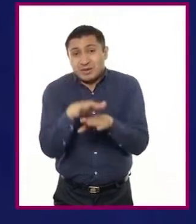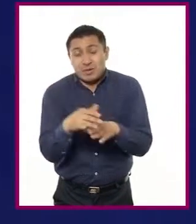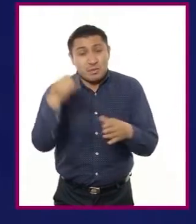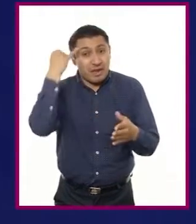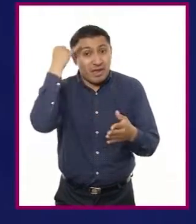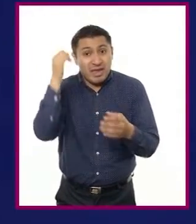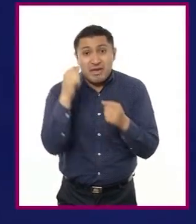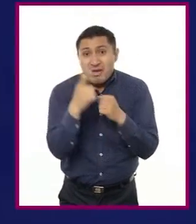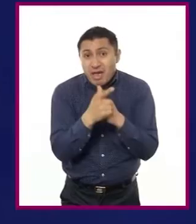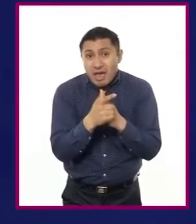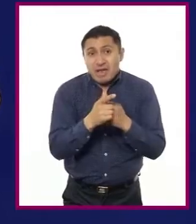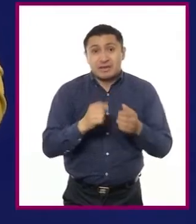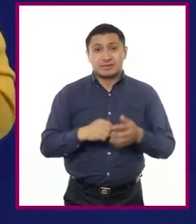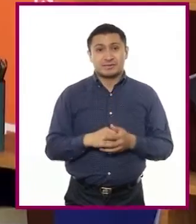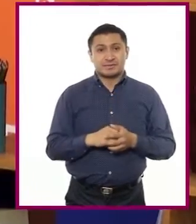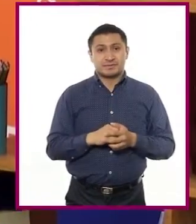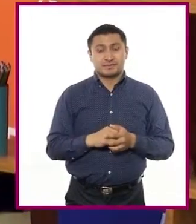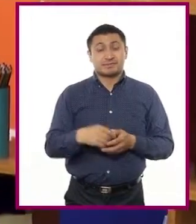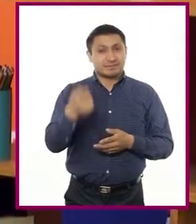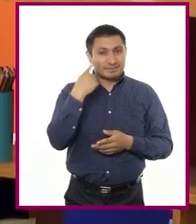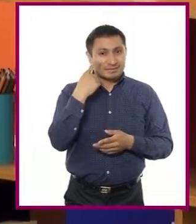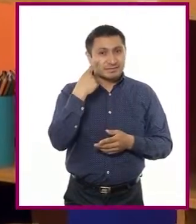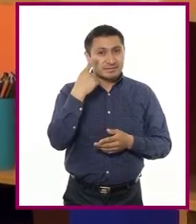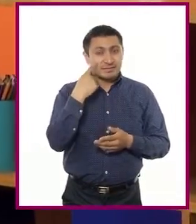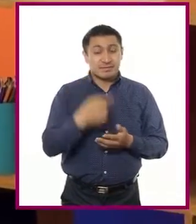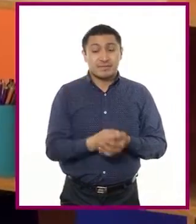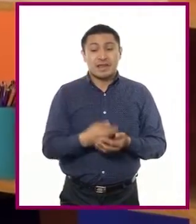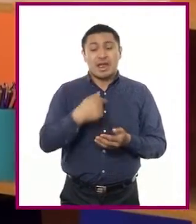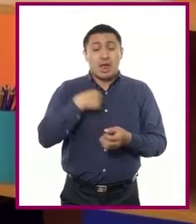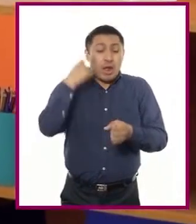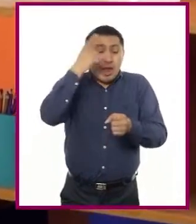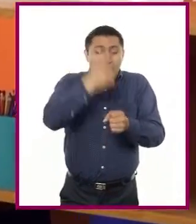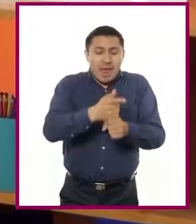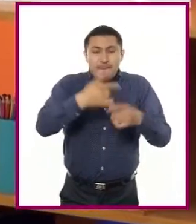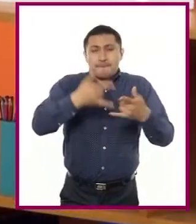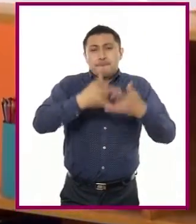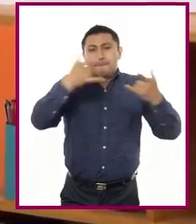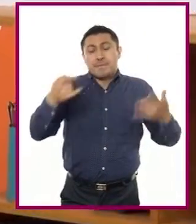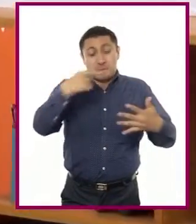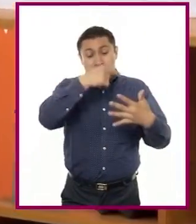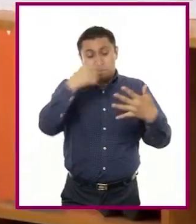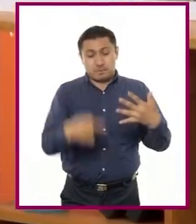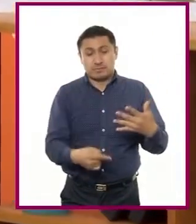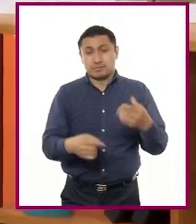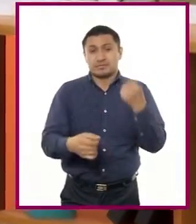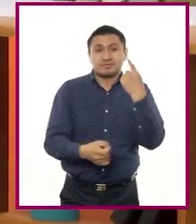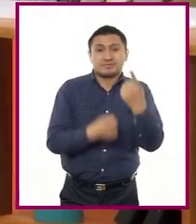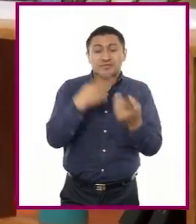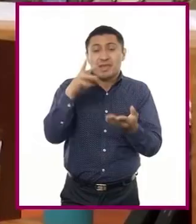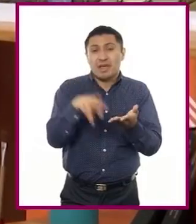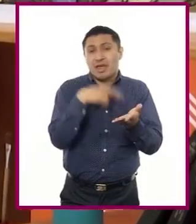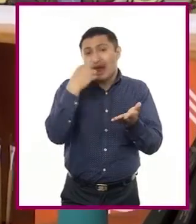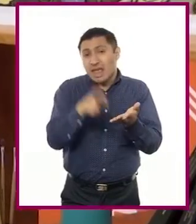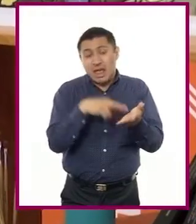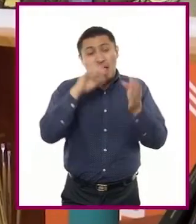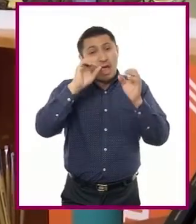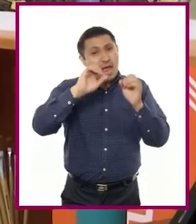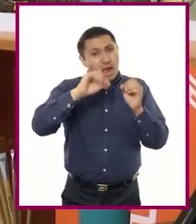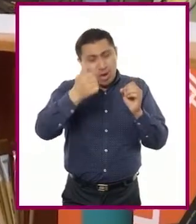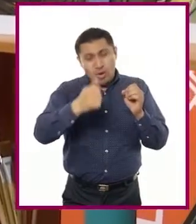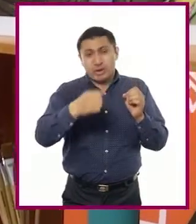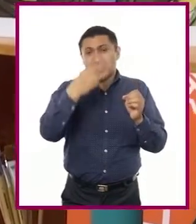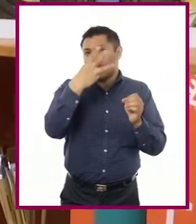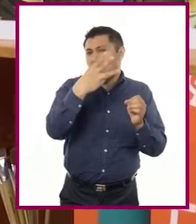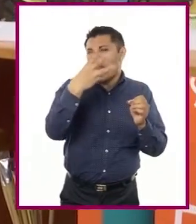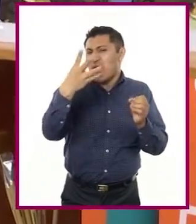idea. Mire, profesora, encontré varias historietas. Unas son revistas, otras tienen 3 o